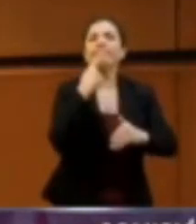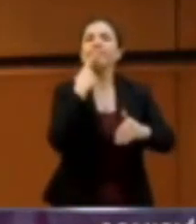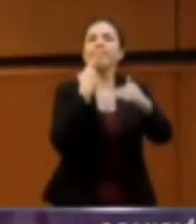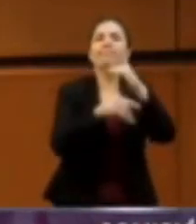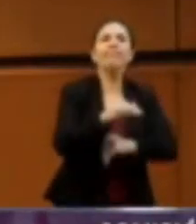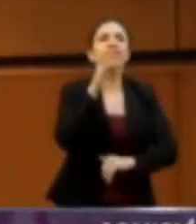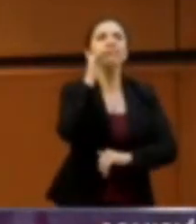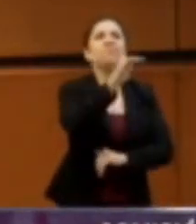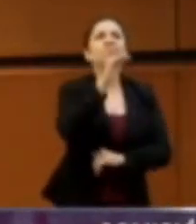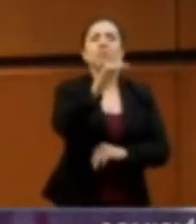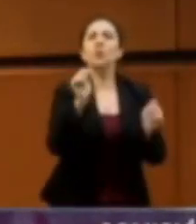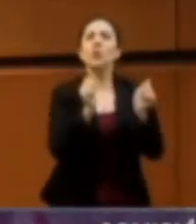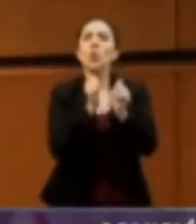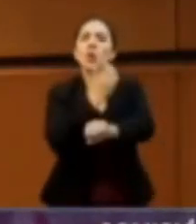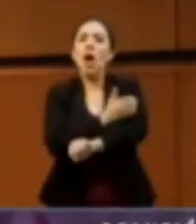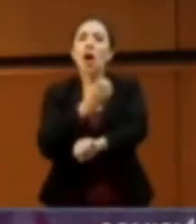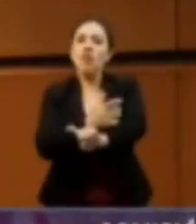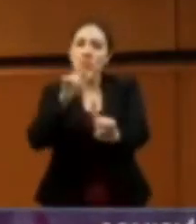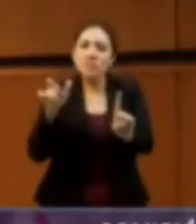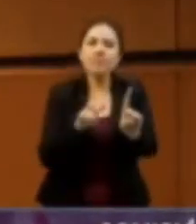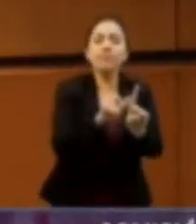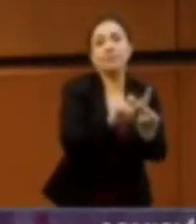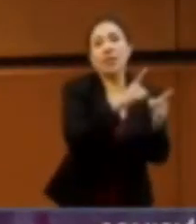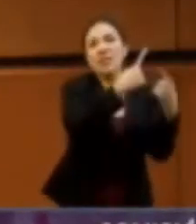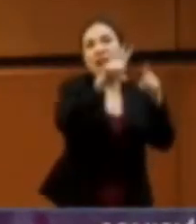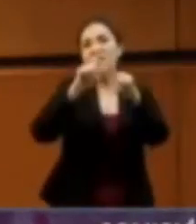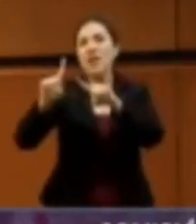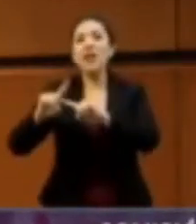y acompañando todas las